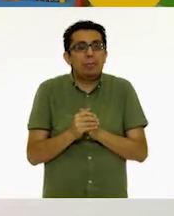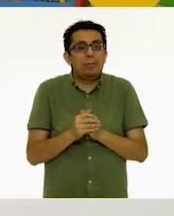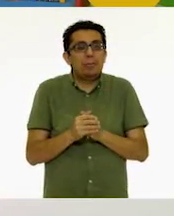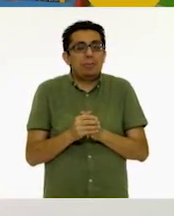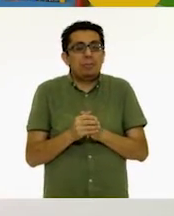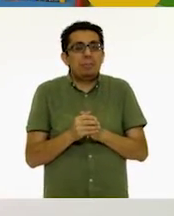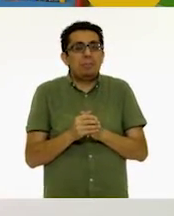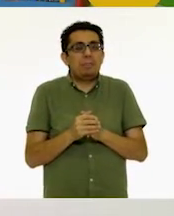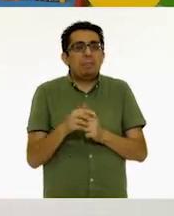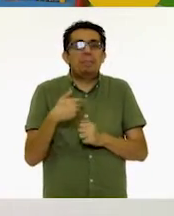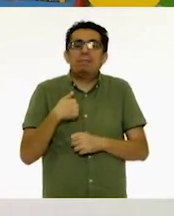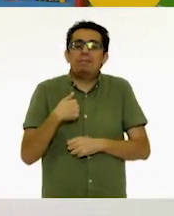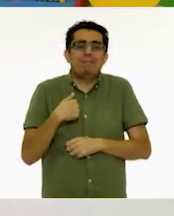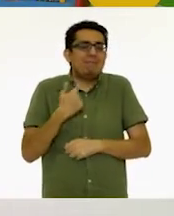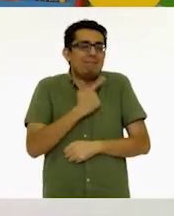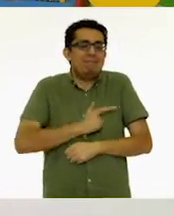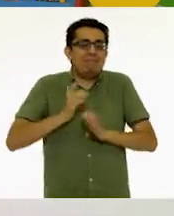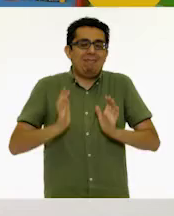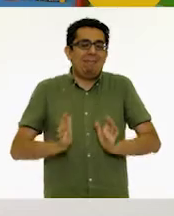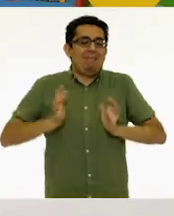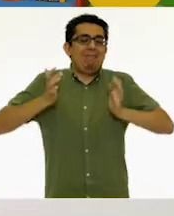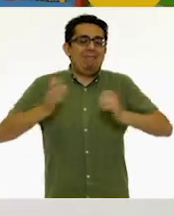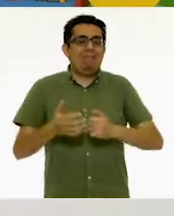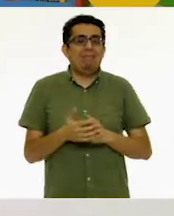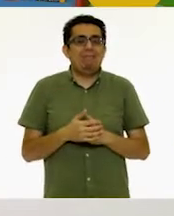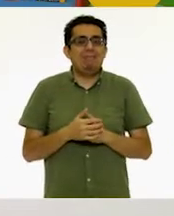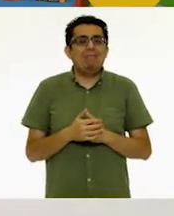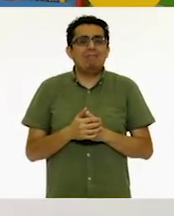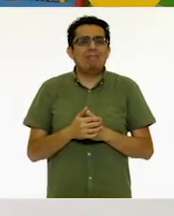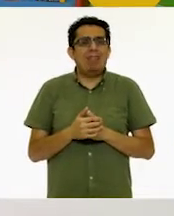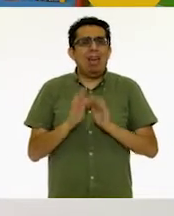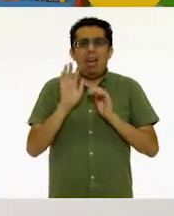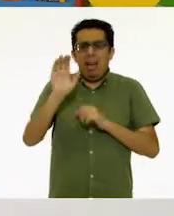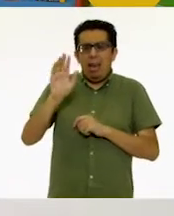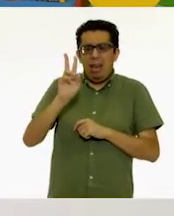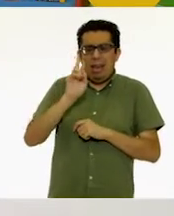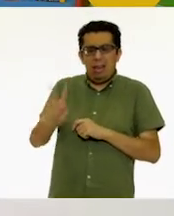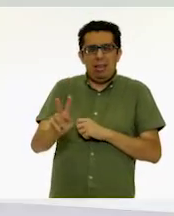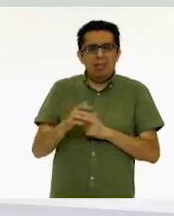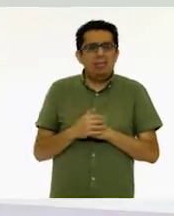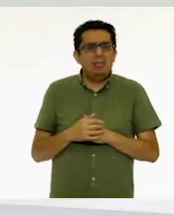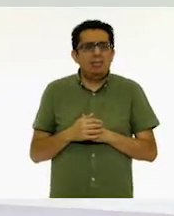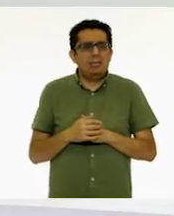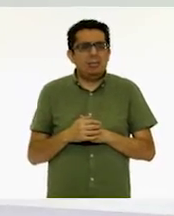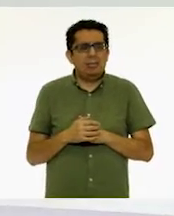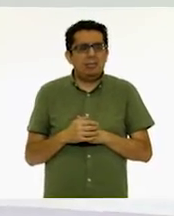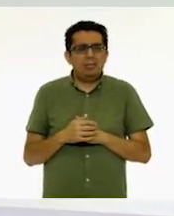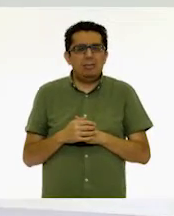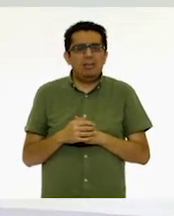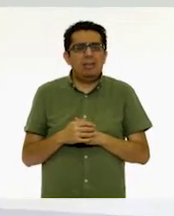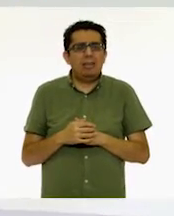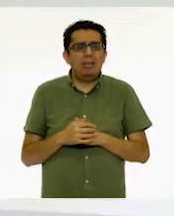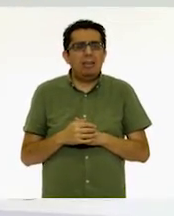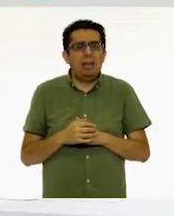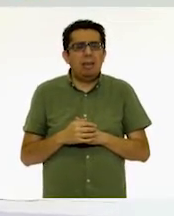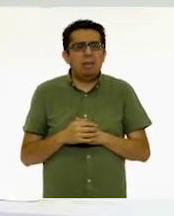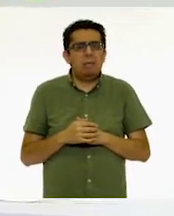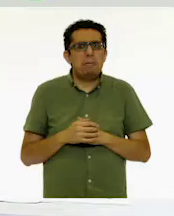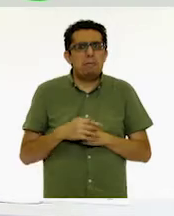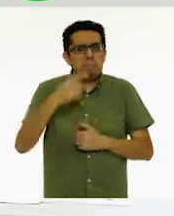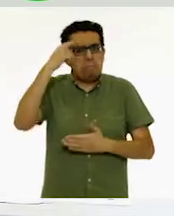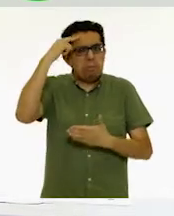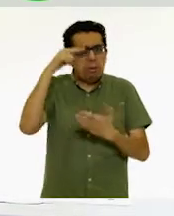¡Qué bien! ¡Me encanta la sorpresa! Oye, ¿ya viste? Parece que tenemos la misma cantidad